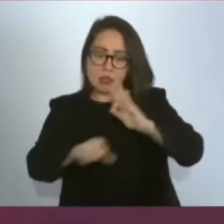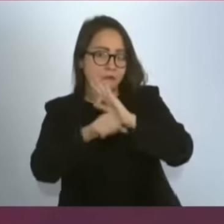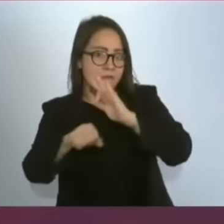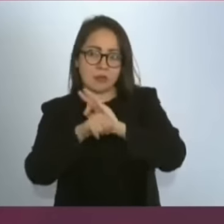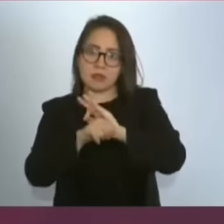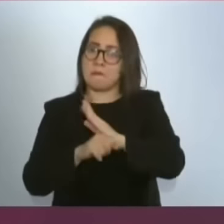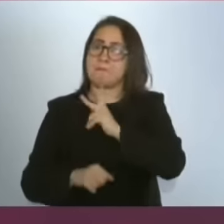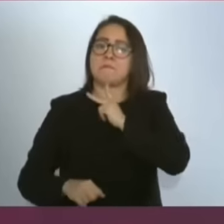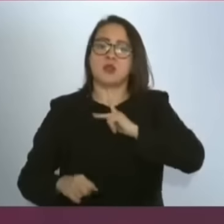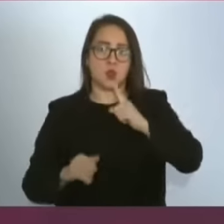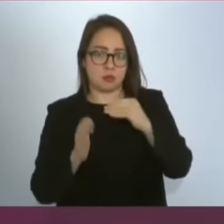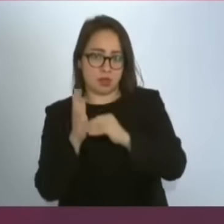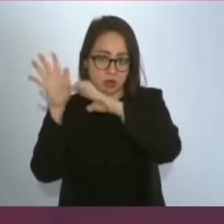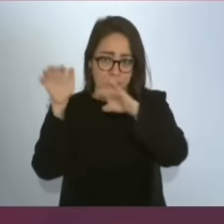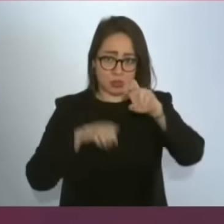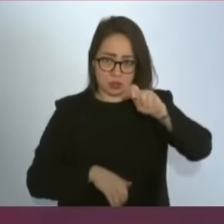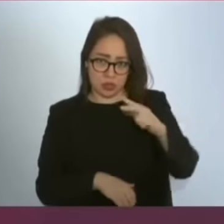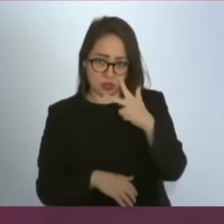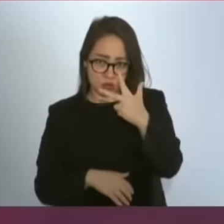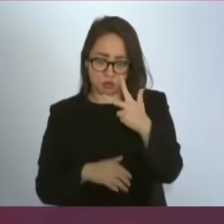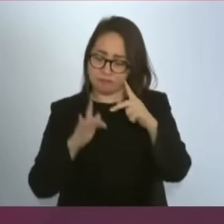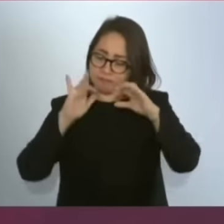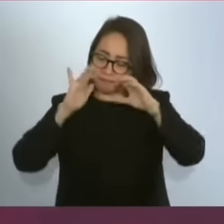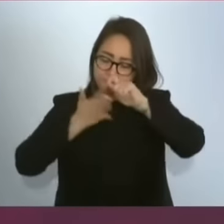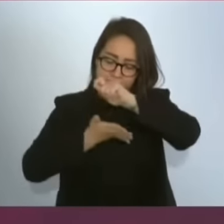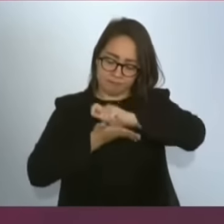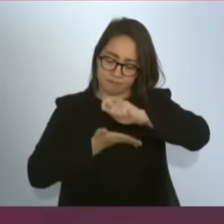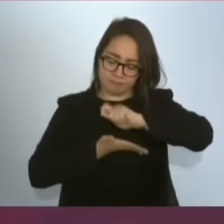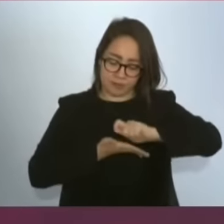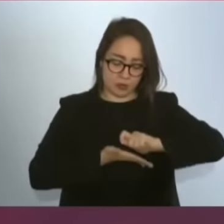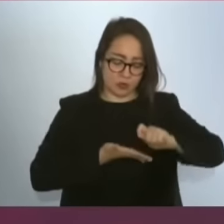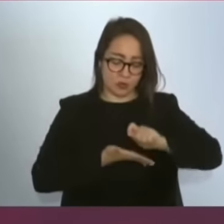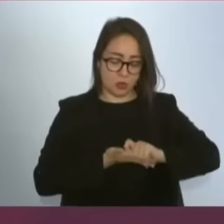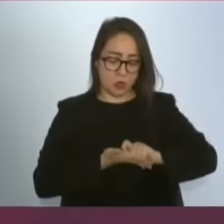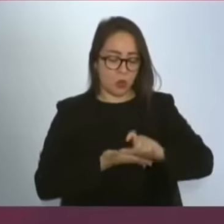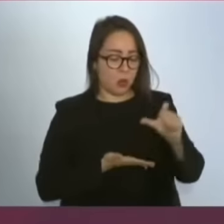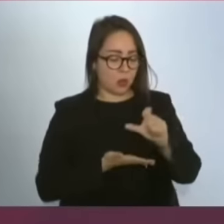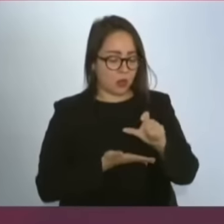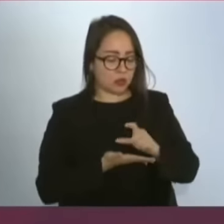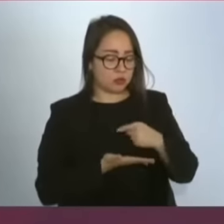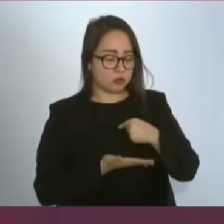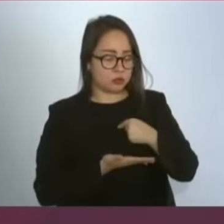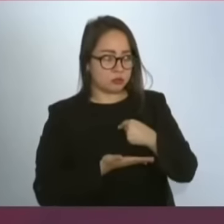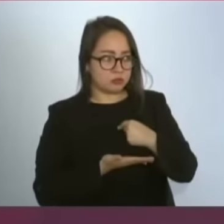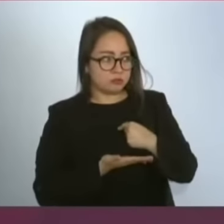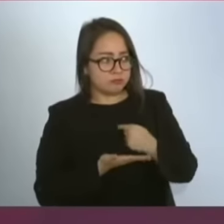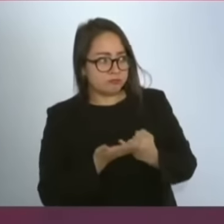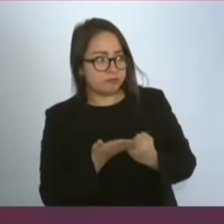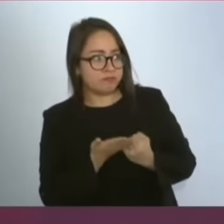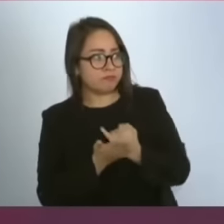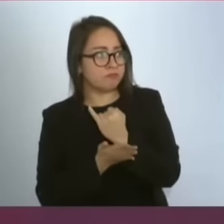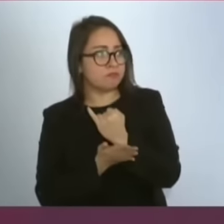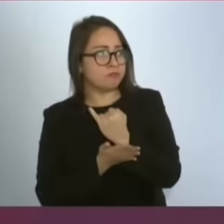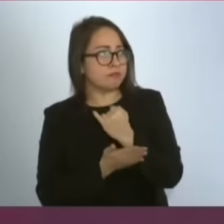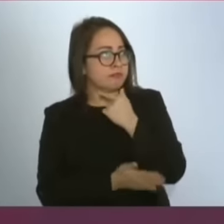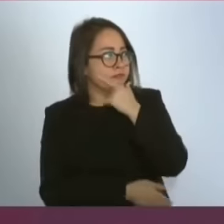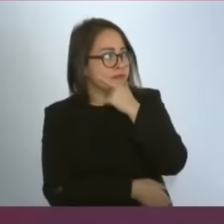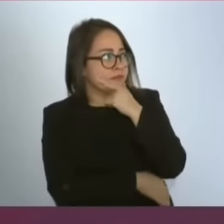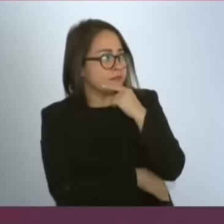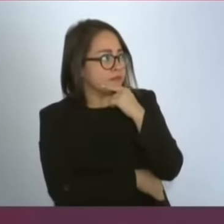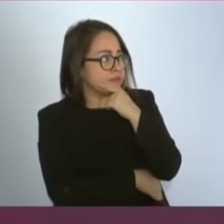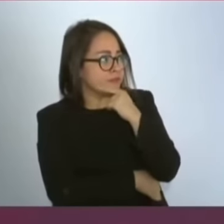1938, pone en su diario: cuando tomé la decisión, recordaba yo las conversaciones